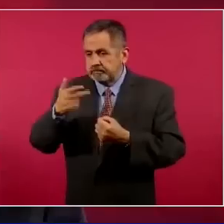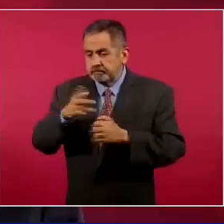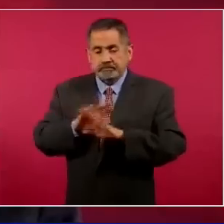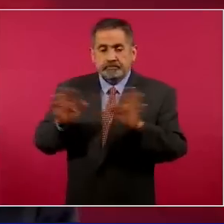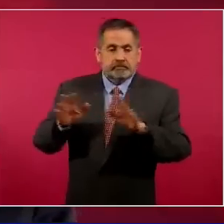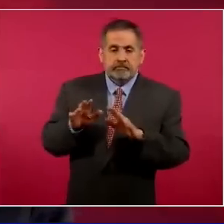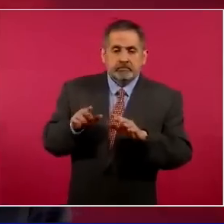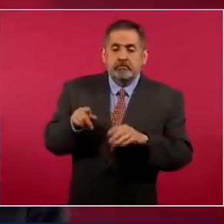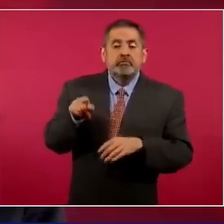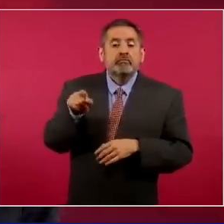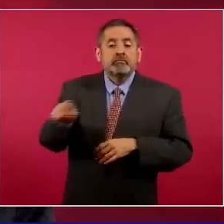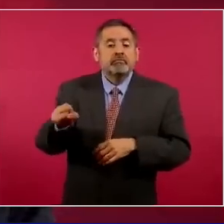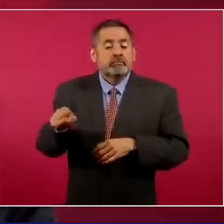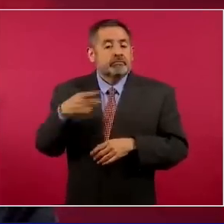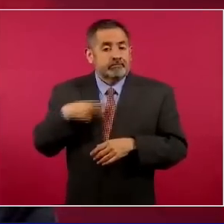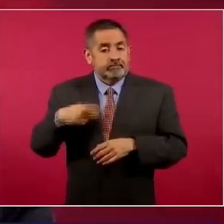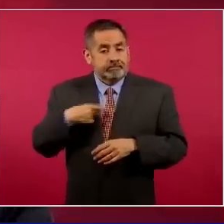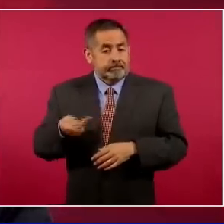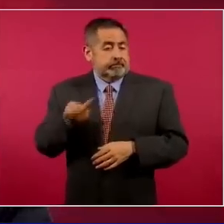vaya saliendo de la pobreza